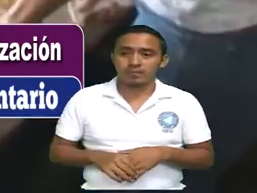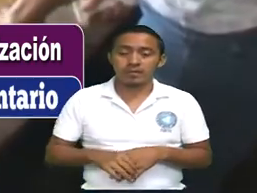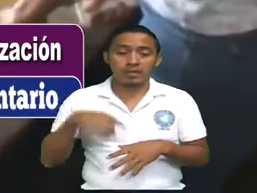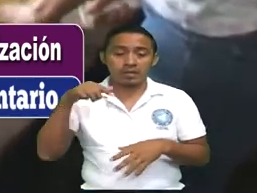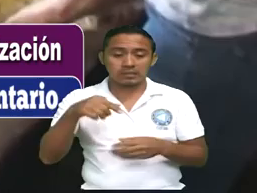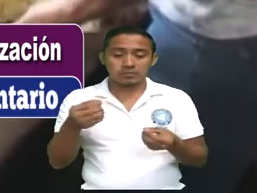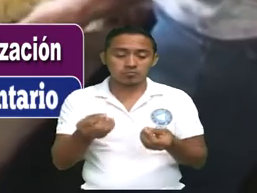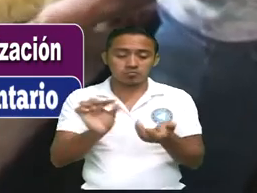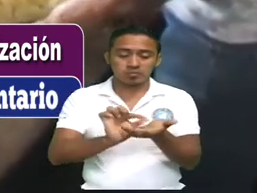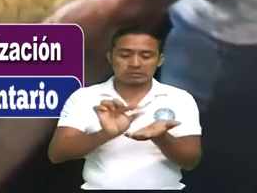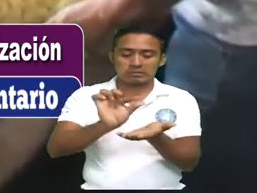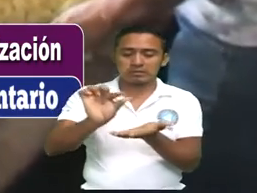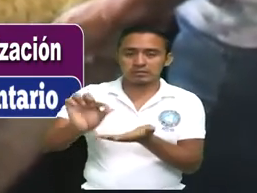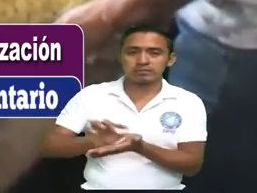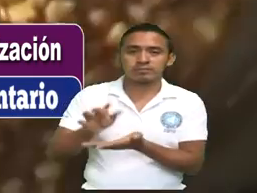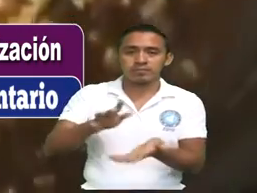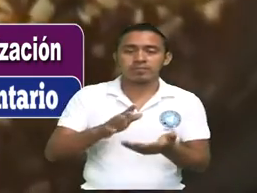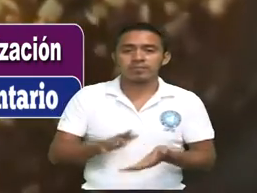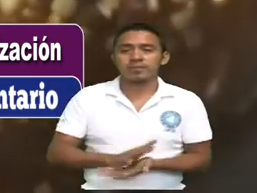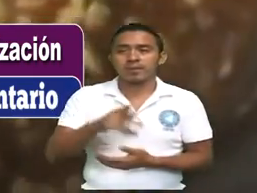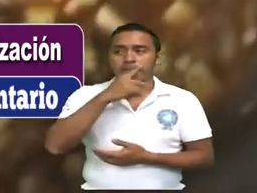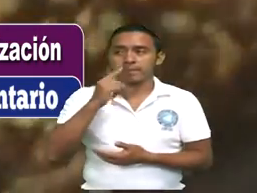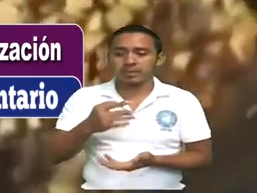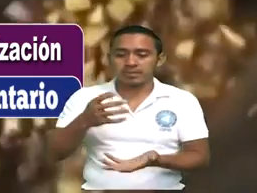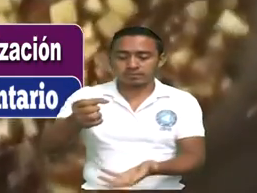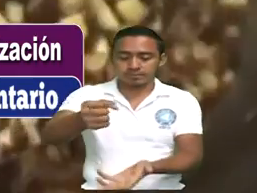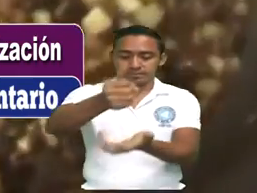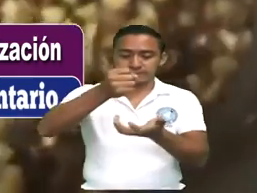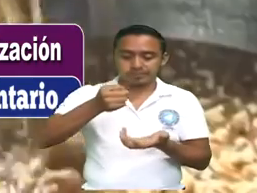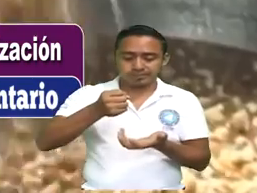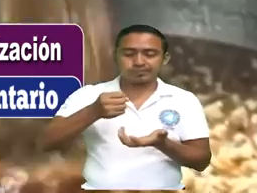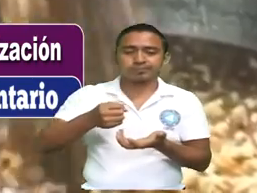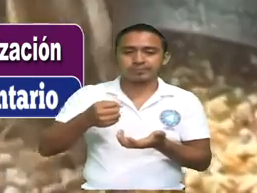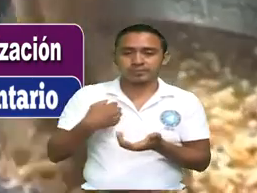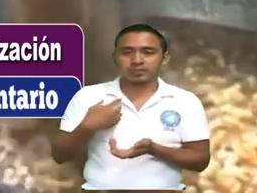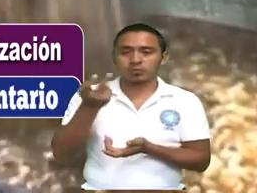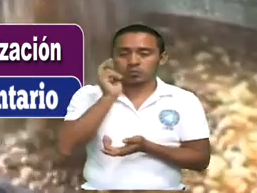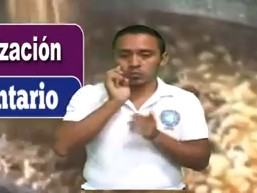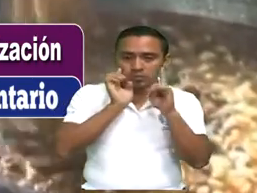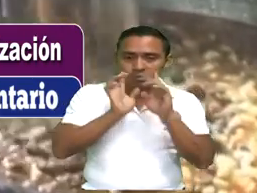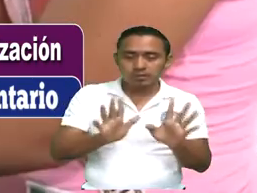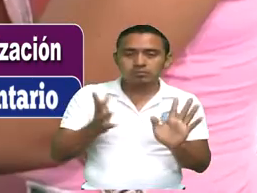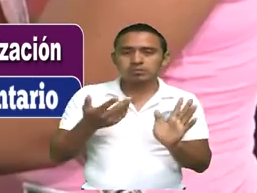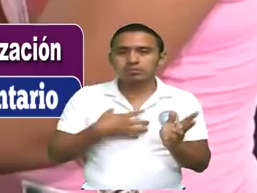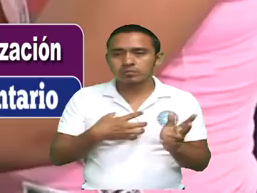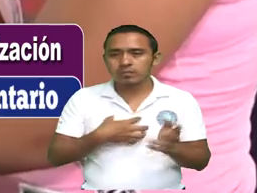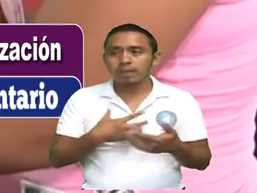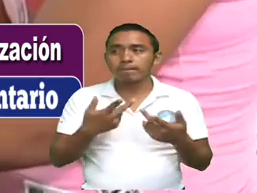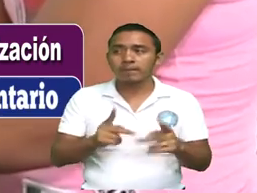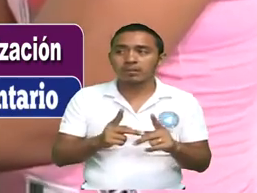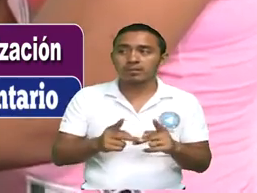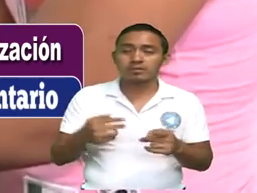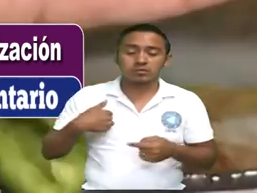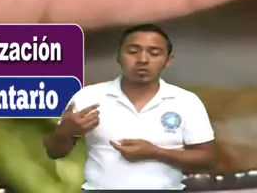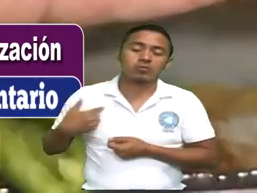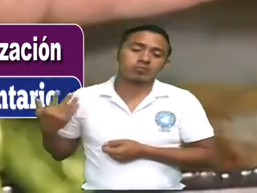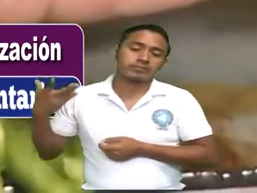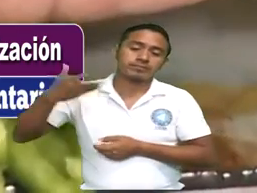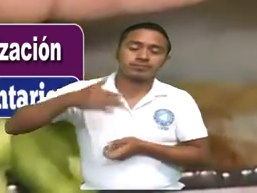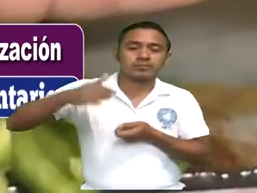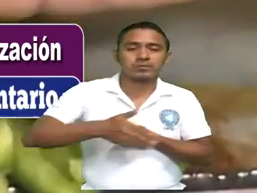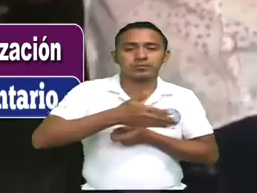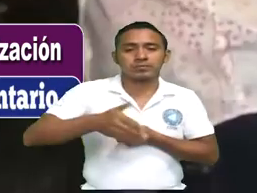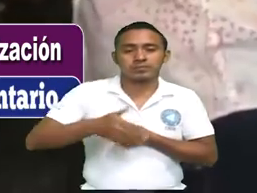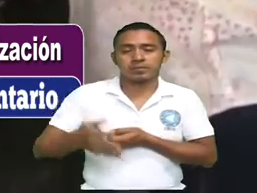de los padres de familia. Los padres de familia reciben esa comida, velan por ella, la cuidan, pero además la preparan. Y